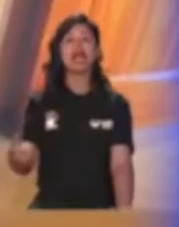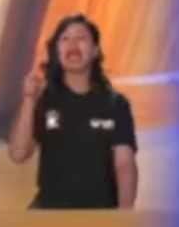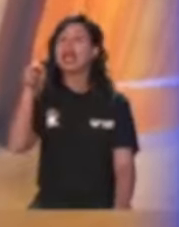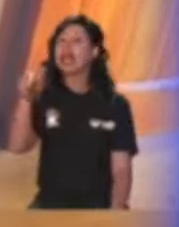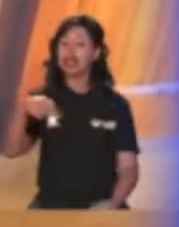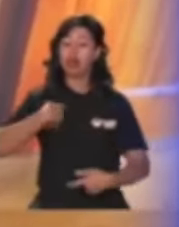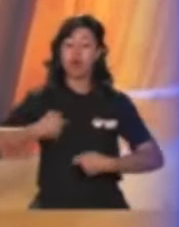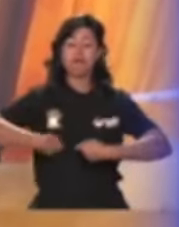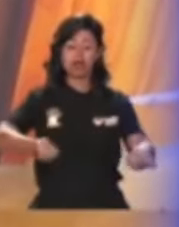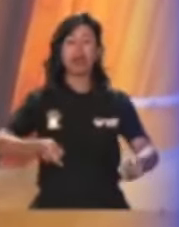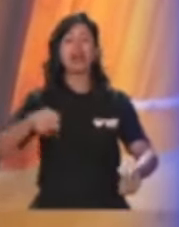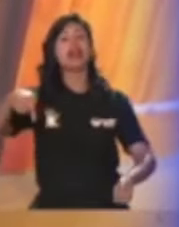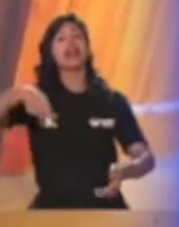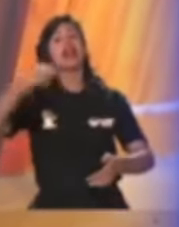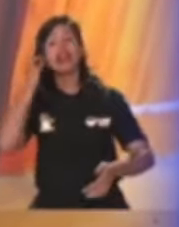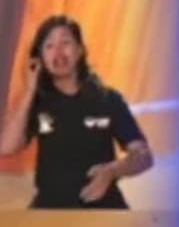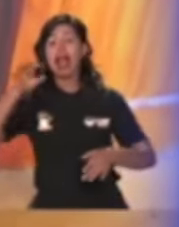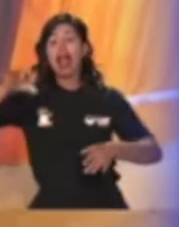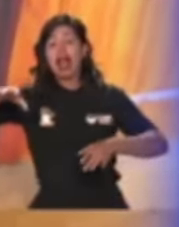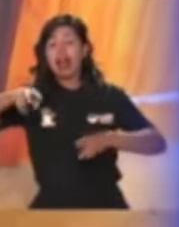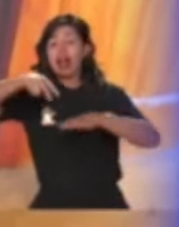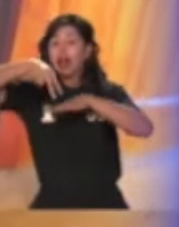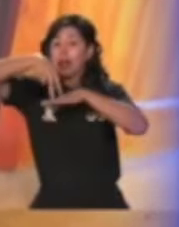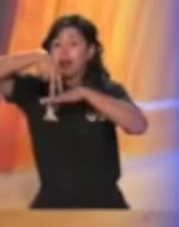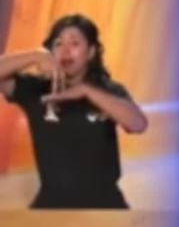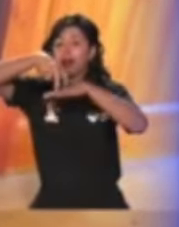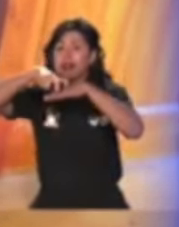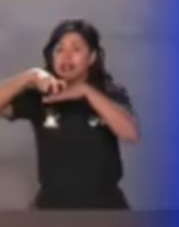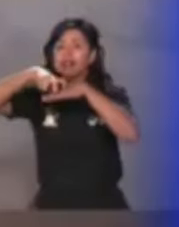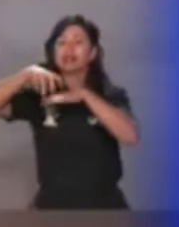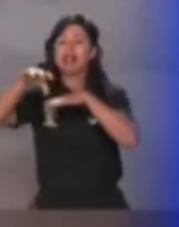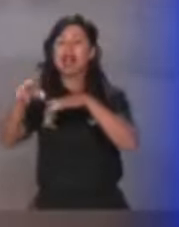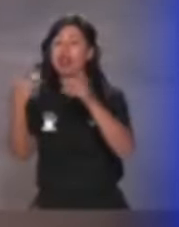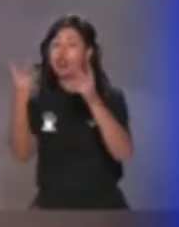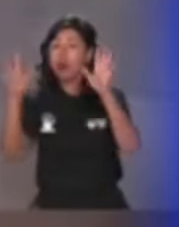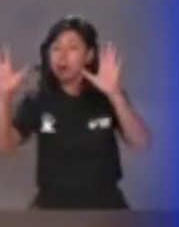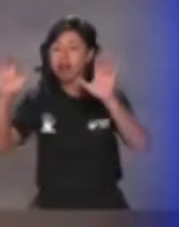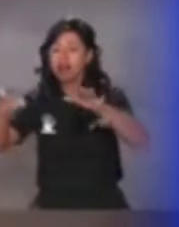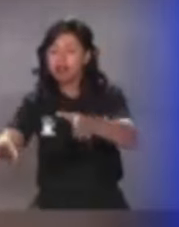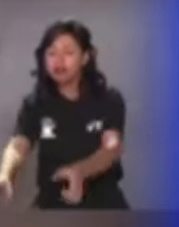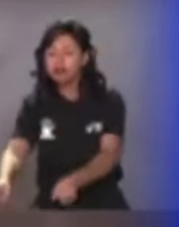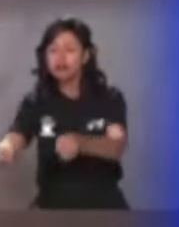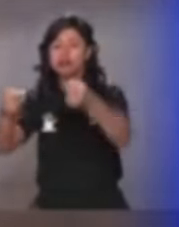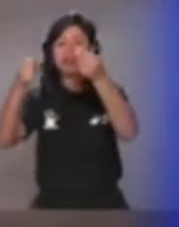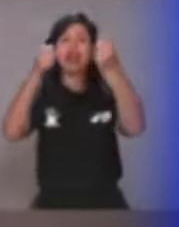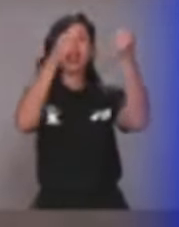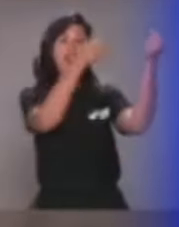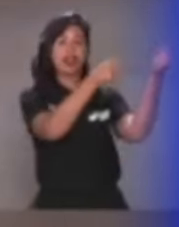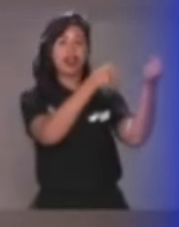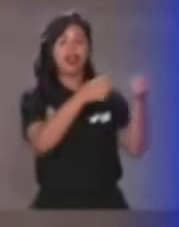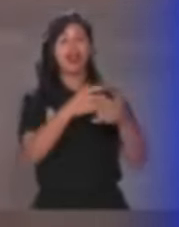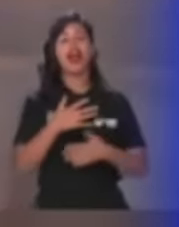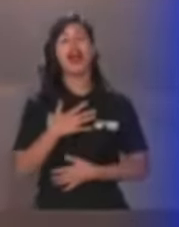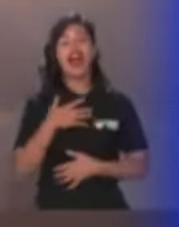agacharse con las dos manitos, doblar la rodilla. Con las dos manitos tomar el labio y entregármelo. Ahí estamos.